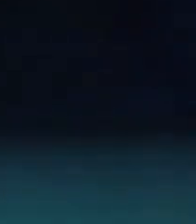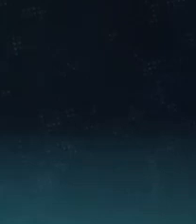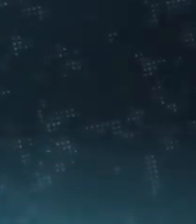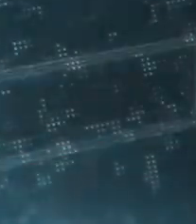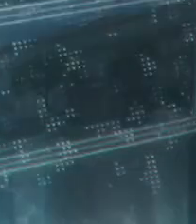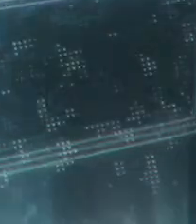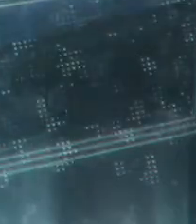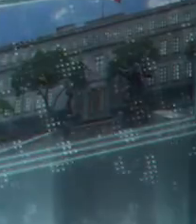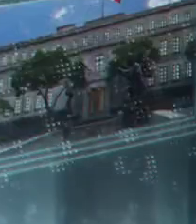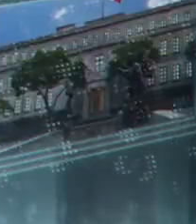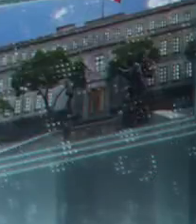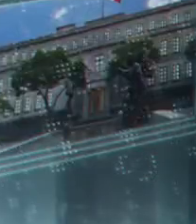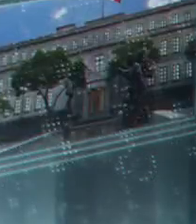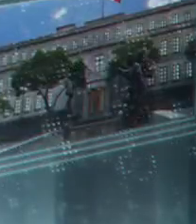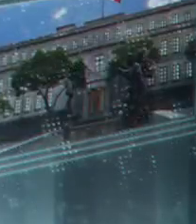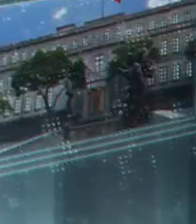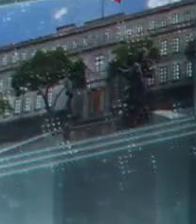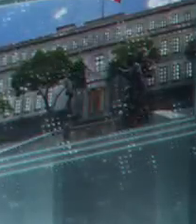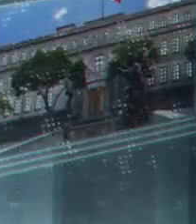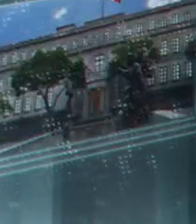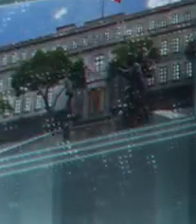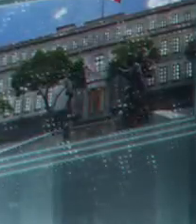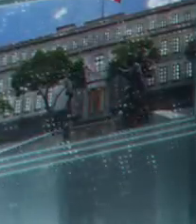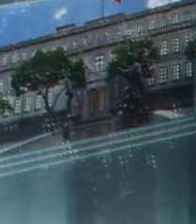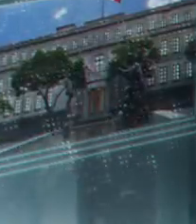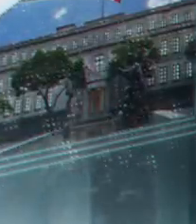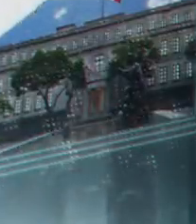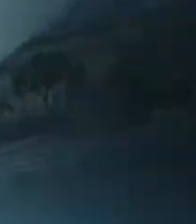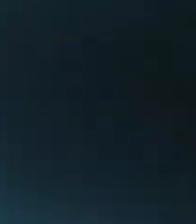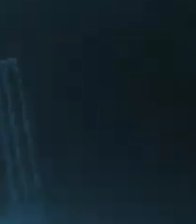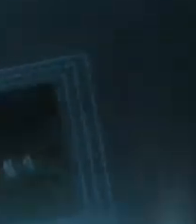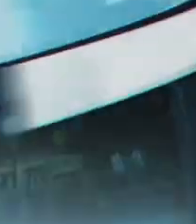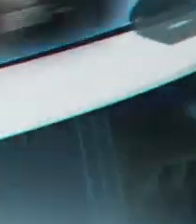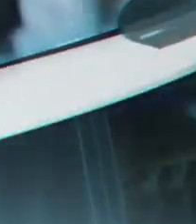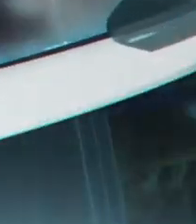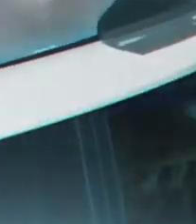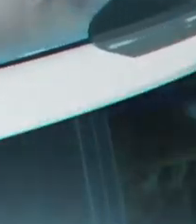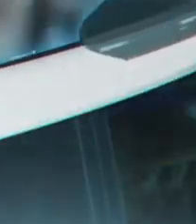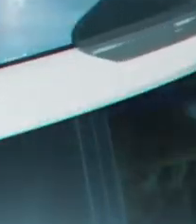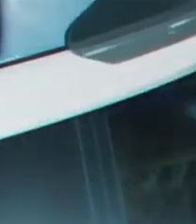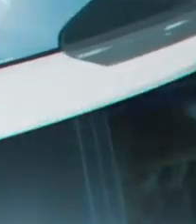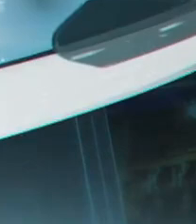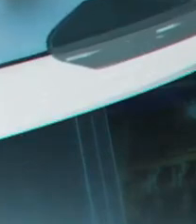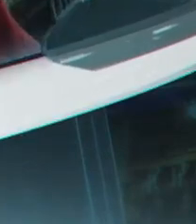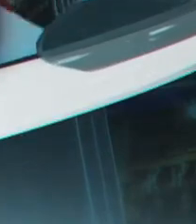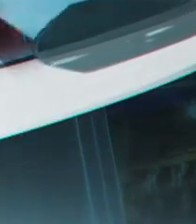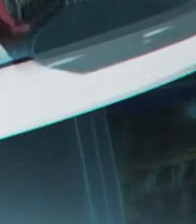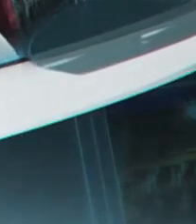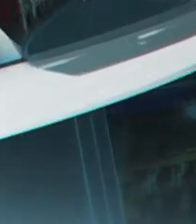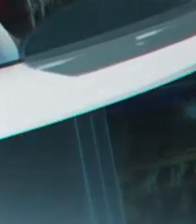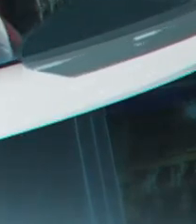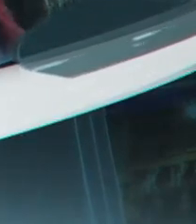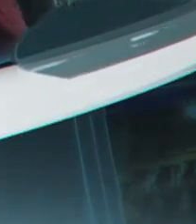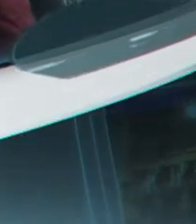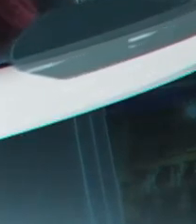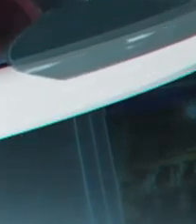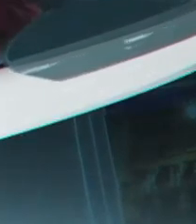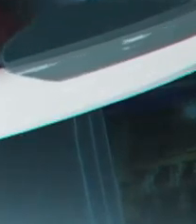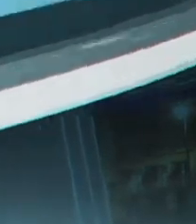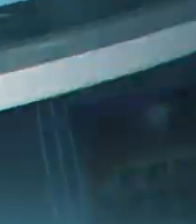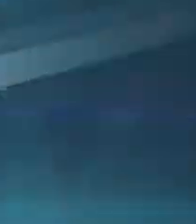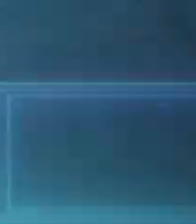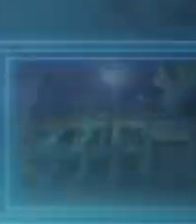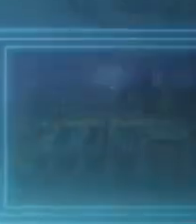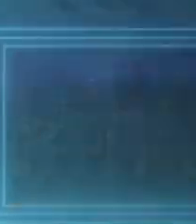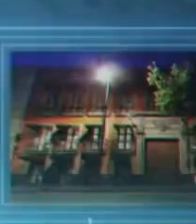La Constitucionalización de los Derechos de la Niñez y la Adolescencia, que organizó la Suprema Corte. Indicó que se debe hacer más en cuanto al acceso a la